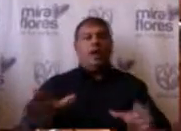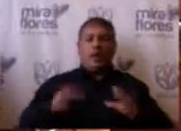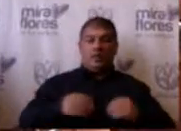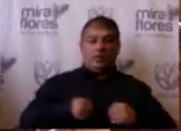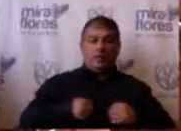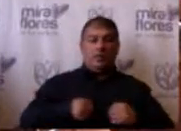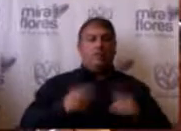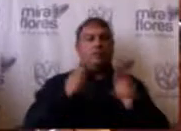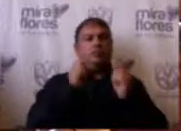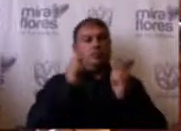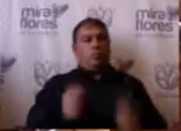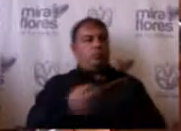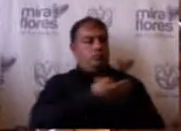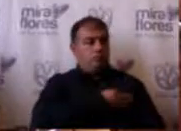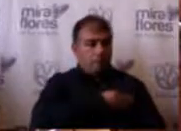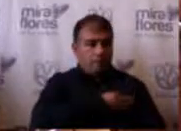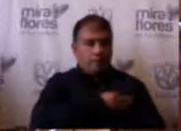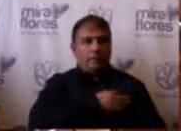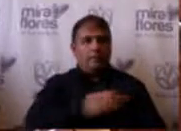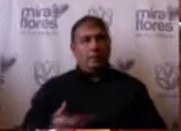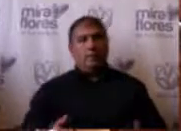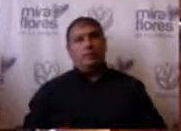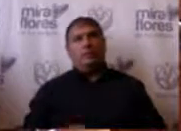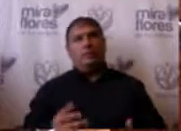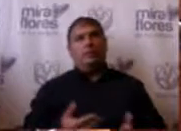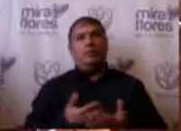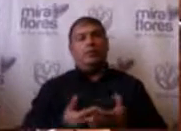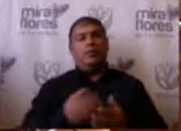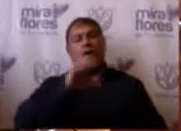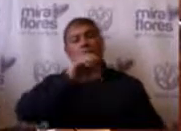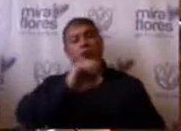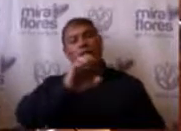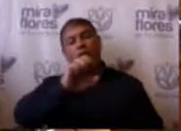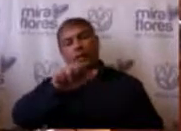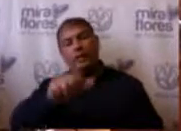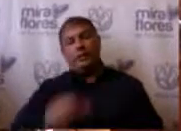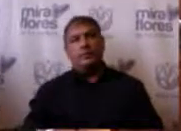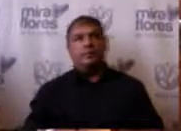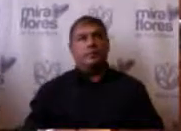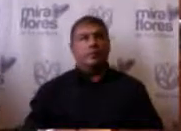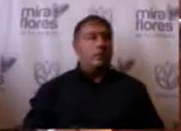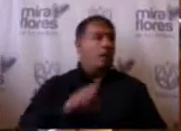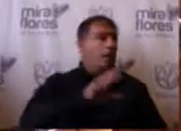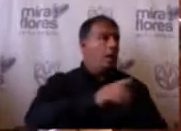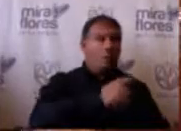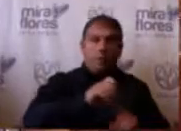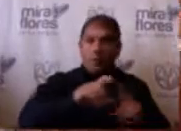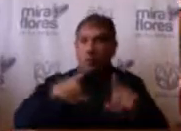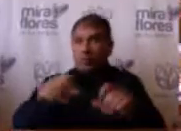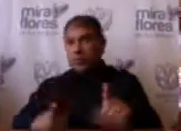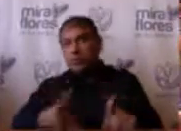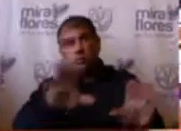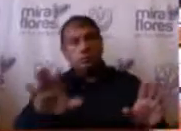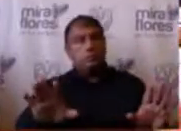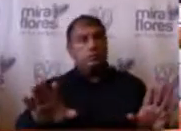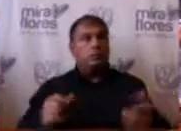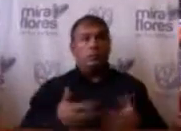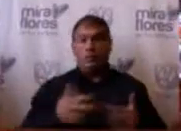digamos los premios del caso por parte de la organización de los estados americanos no sé si hay alguna pregunta al respecto